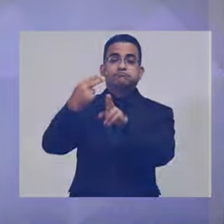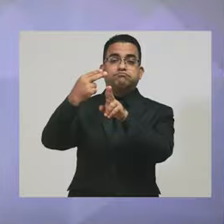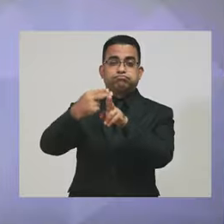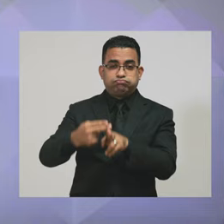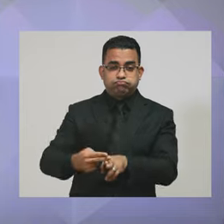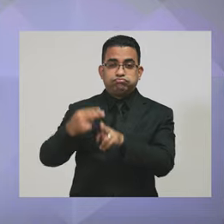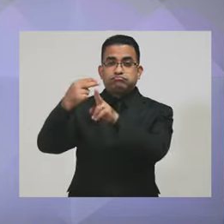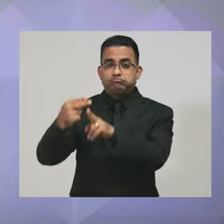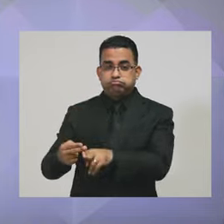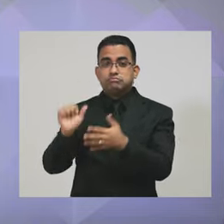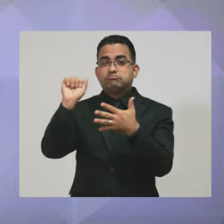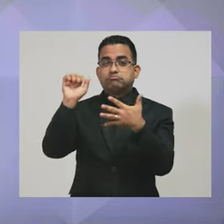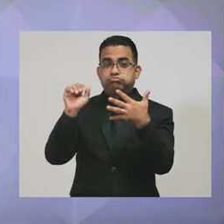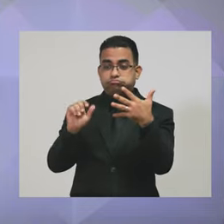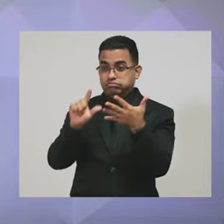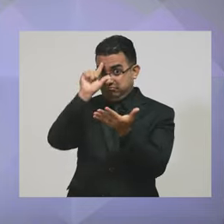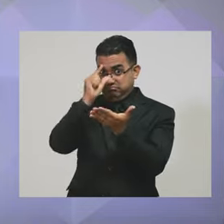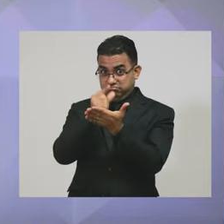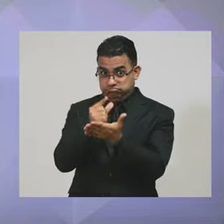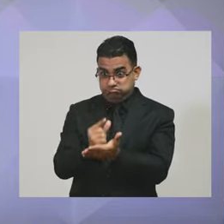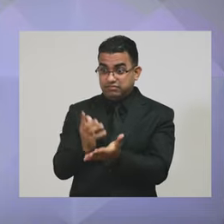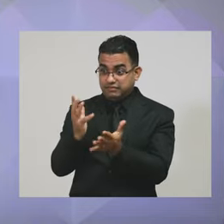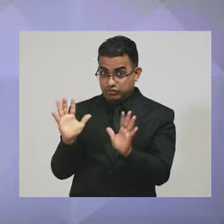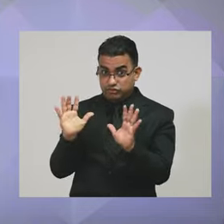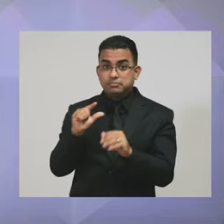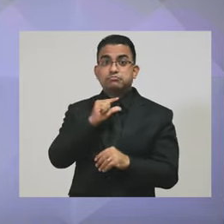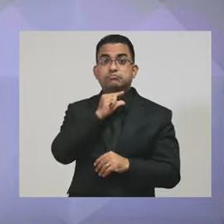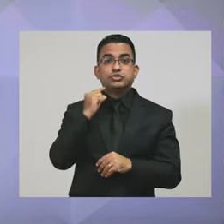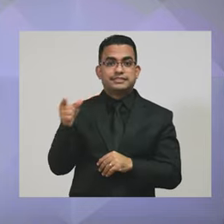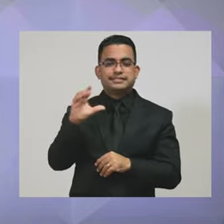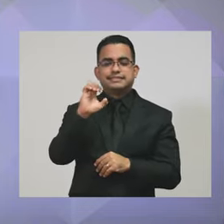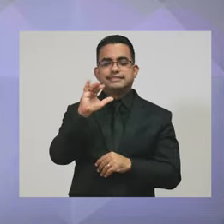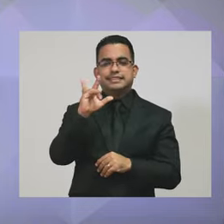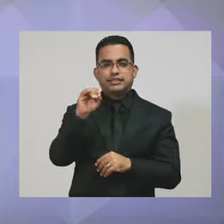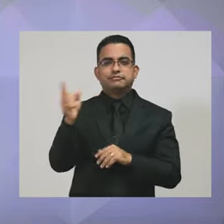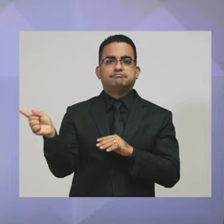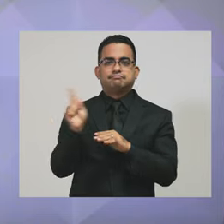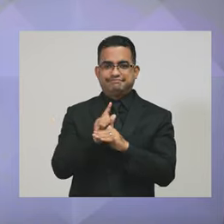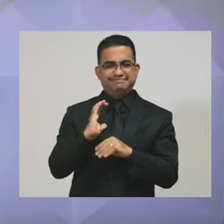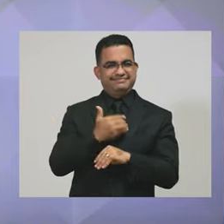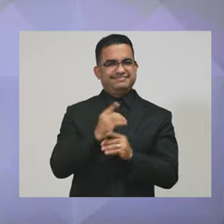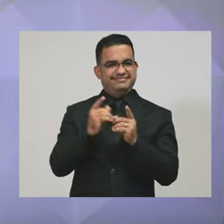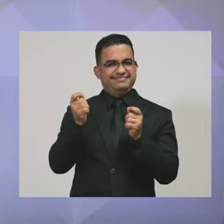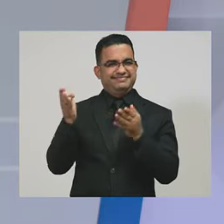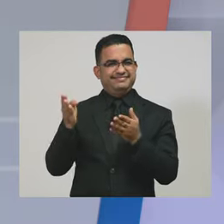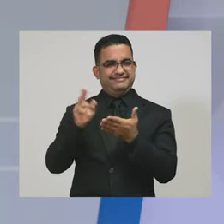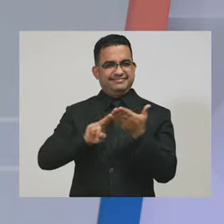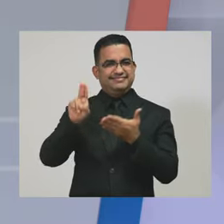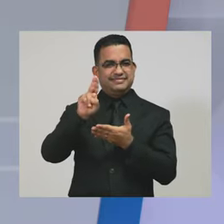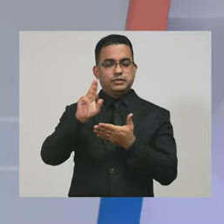concluida la mención de los nombres de nuestros graduados el reverendo padre doctor cecilio espinal nuestro rector